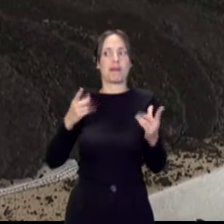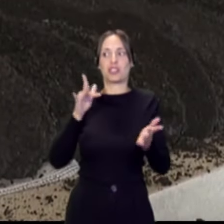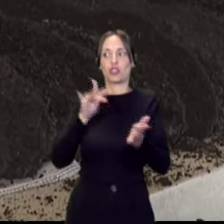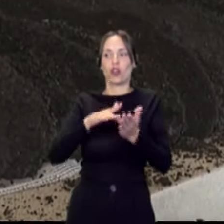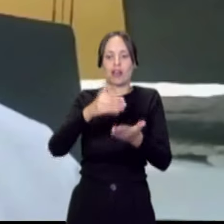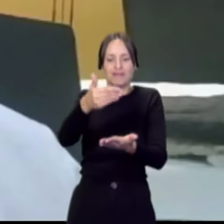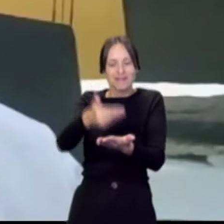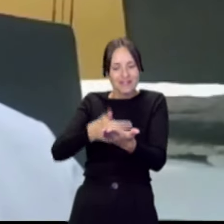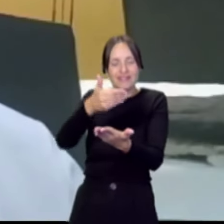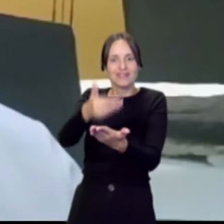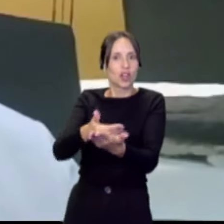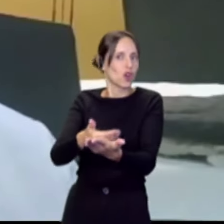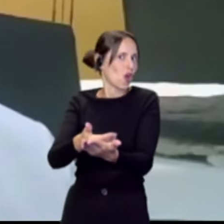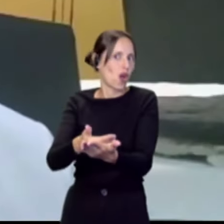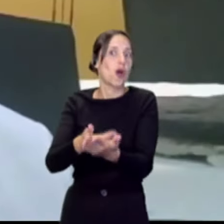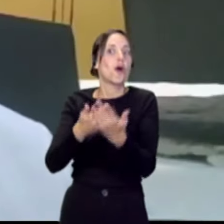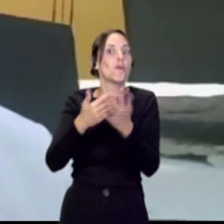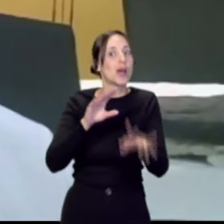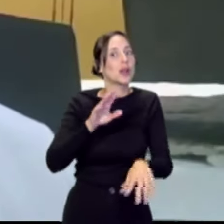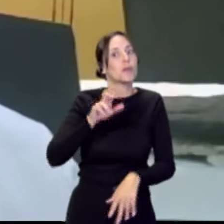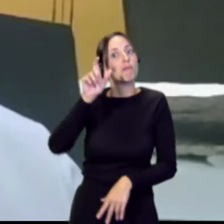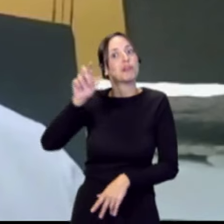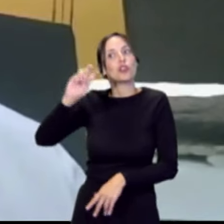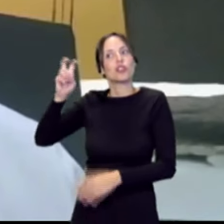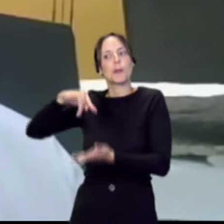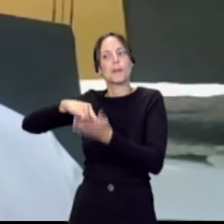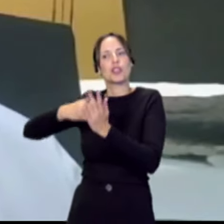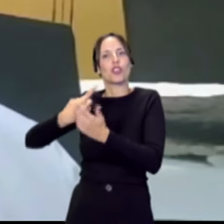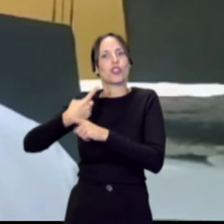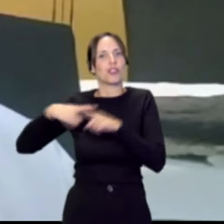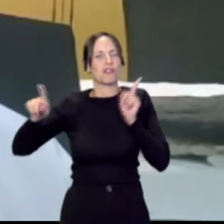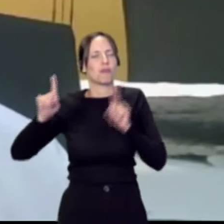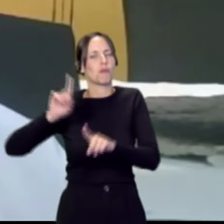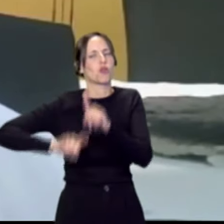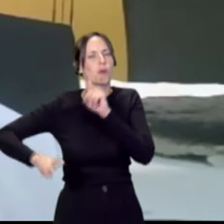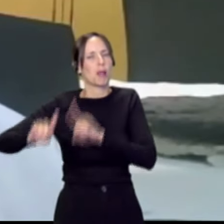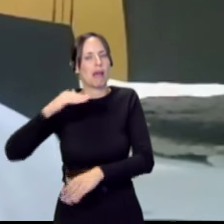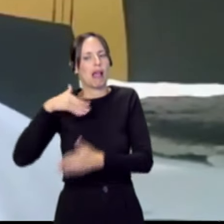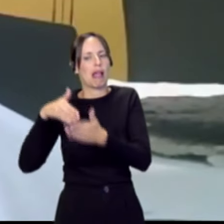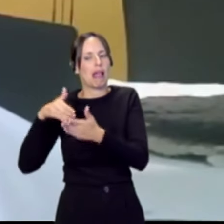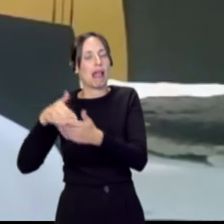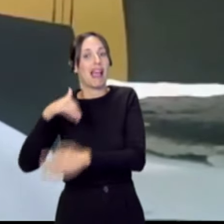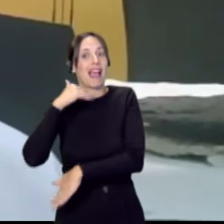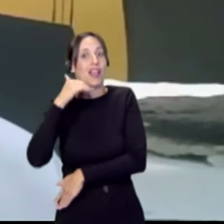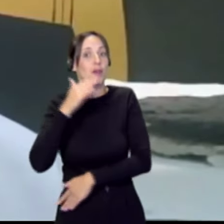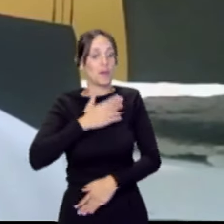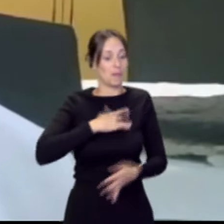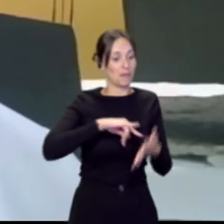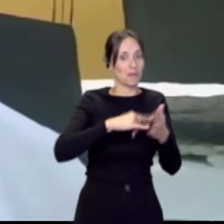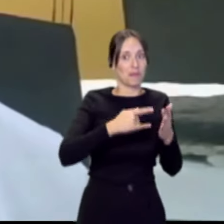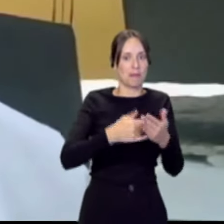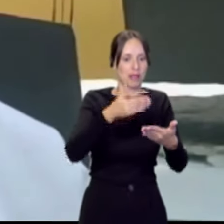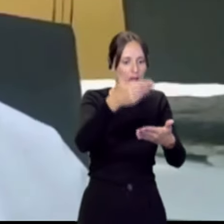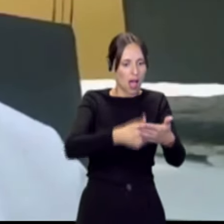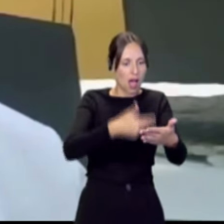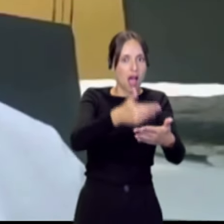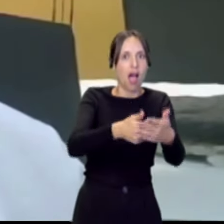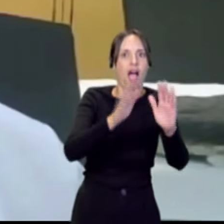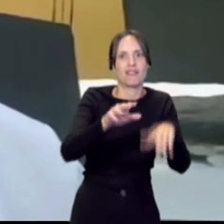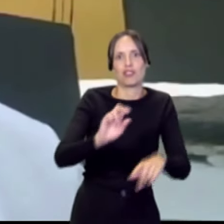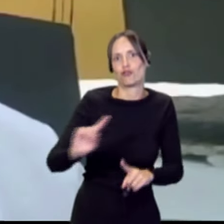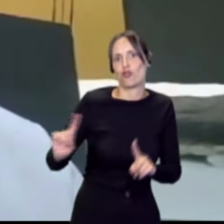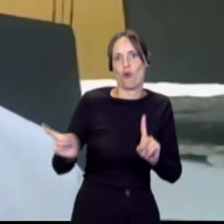sí utilizaban un método distinto que tenía algunos problemas, algunas pegas, y nosotros con este método hemos conseguido